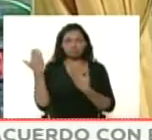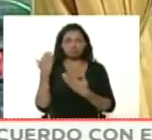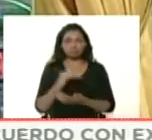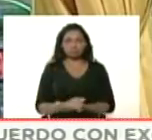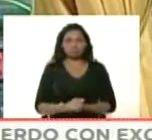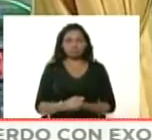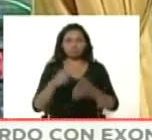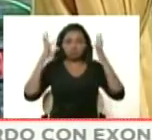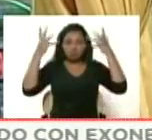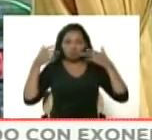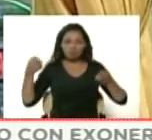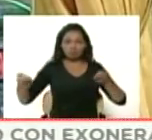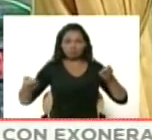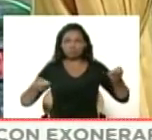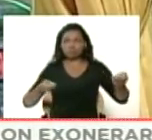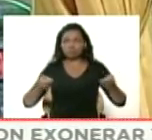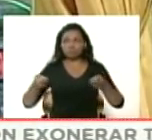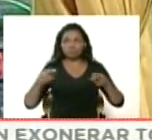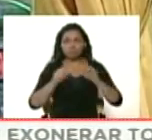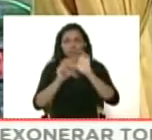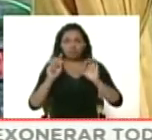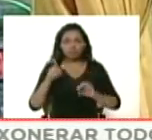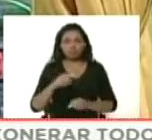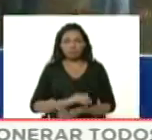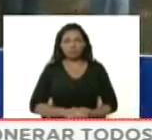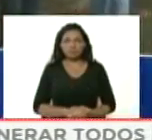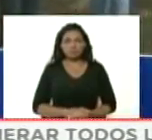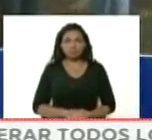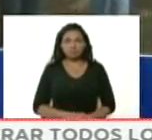compañera gobernadora, almirante en jefa.